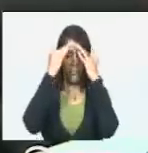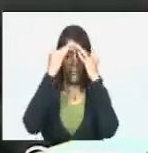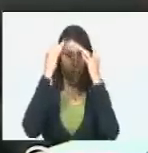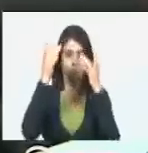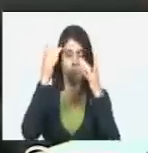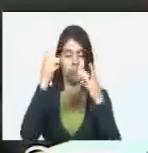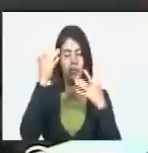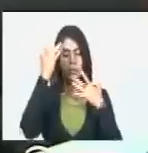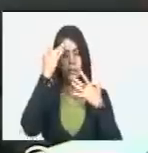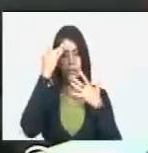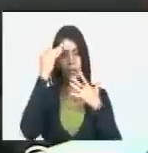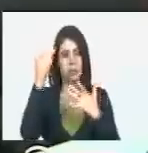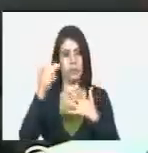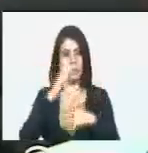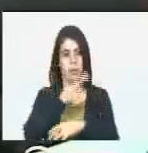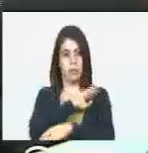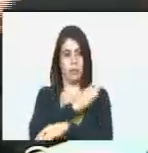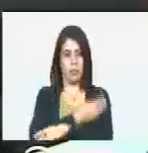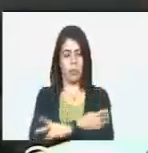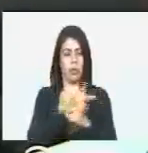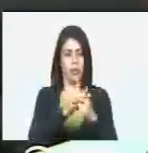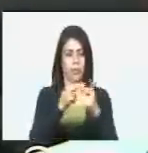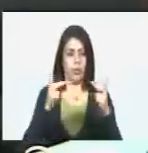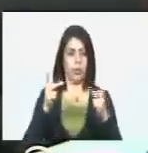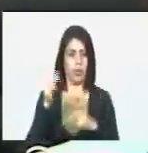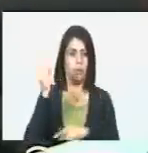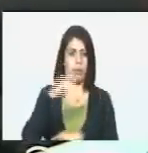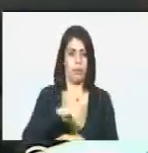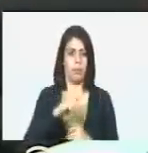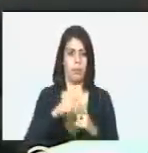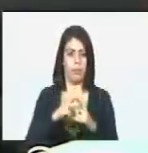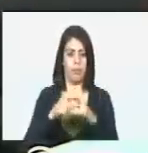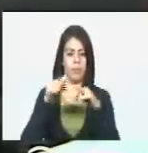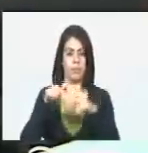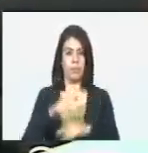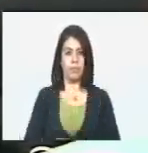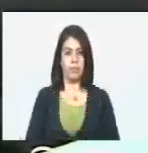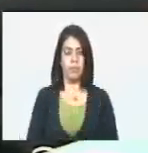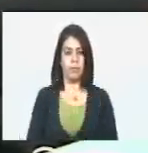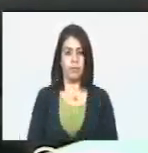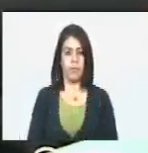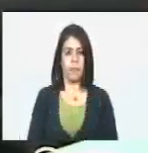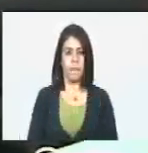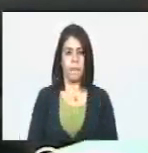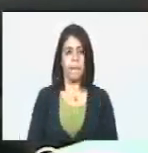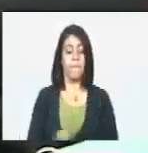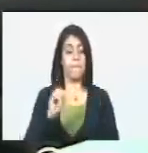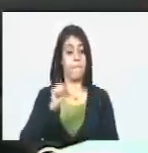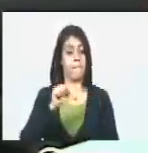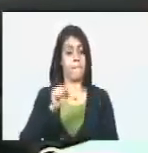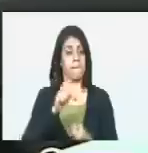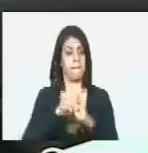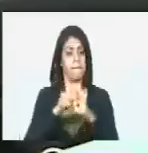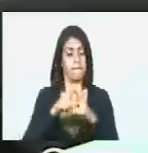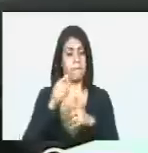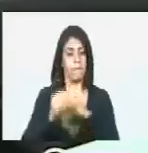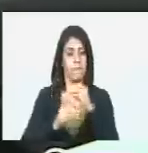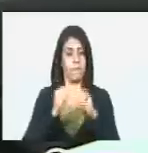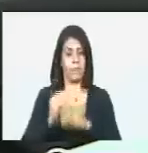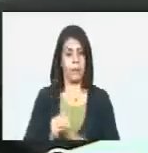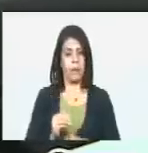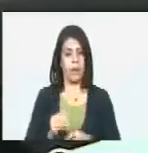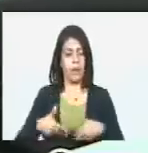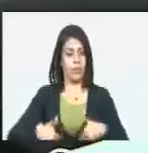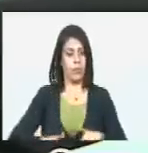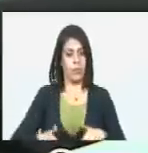del poder público y sobre todo de la parte electoral, que sin embargo, sin ufanarse de